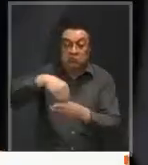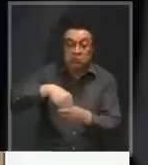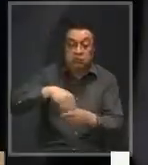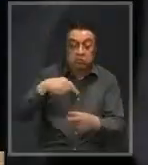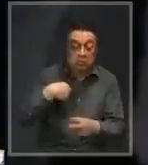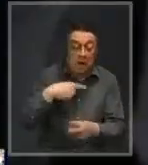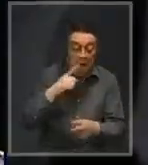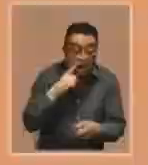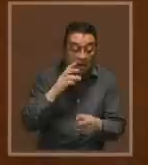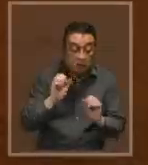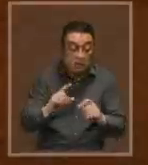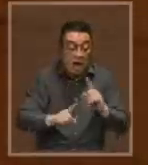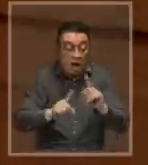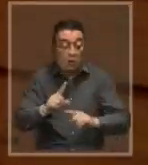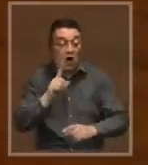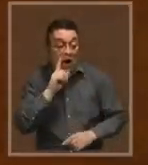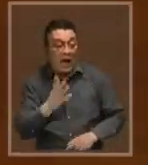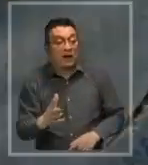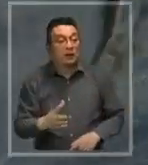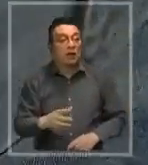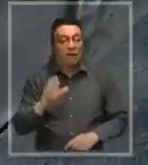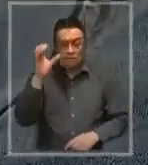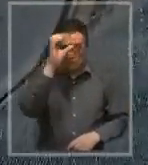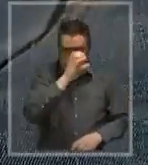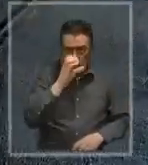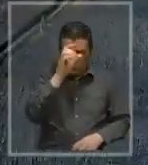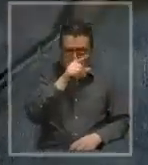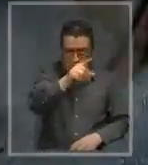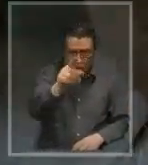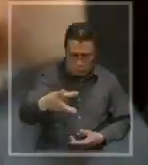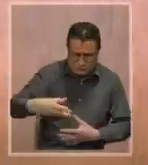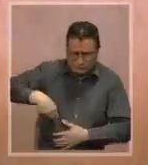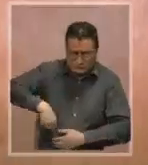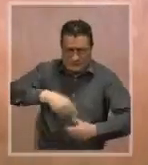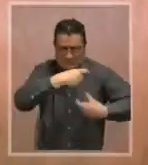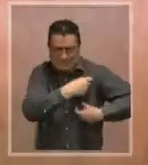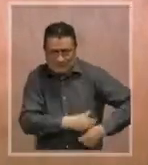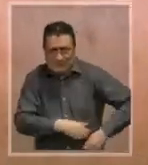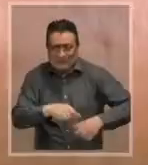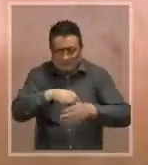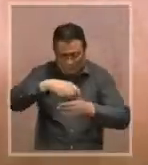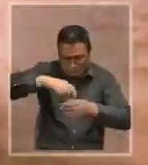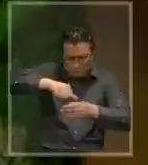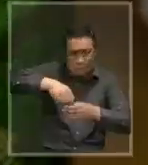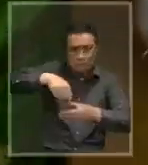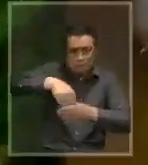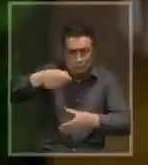de lo que hay, debería haber alguna así. Busque en todas partes, en bolsillos, cartera, en la chauchera.